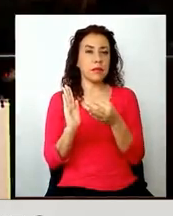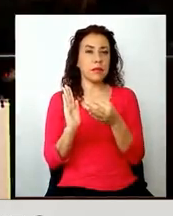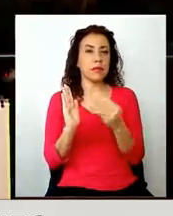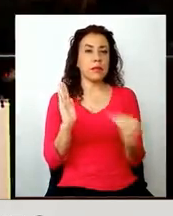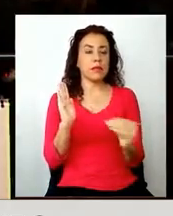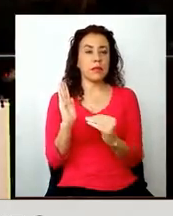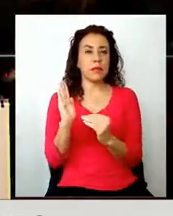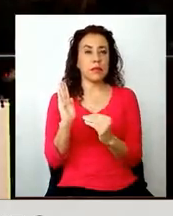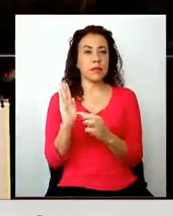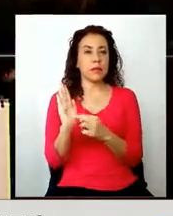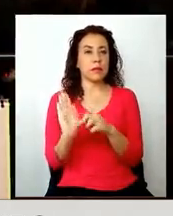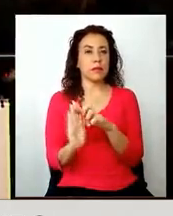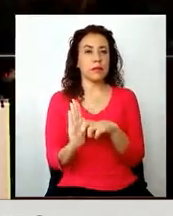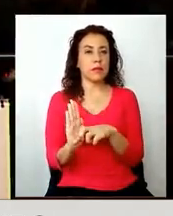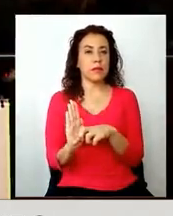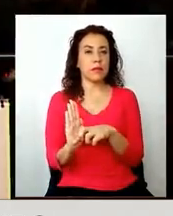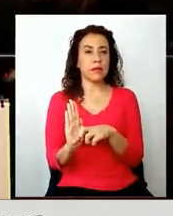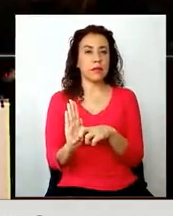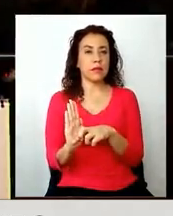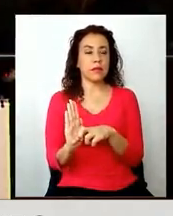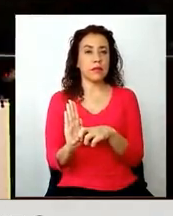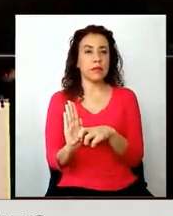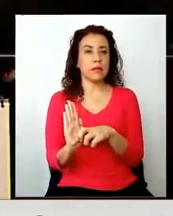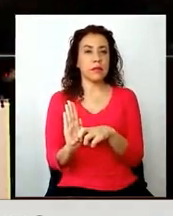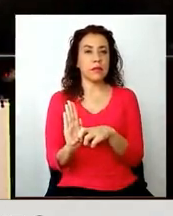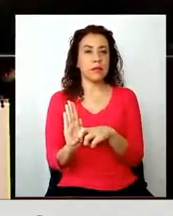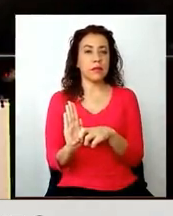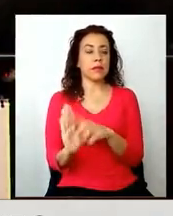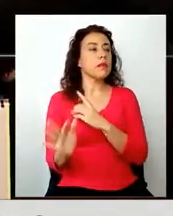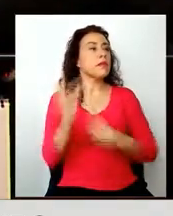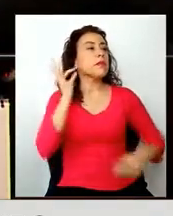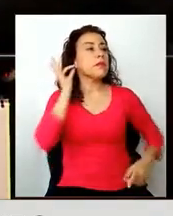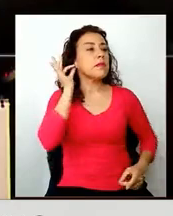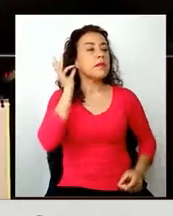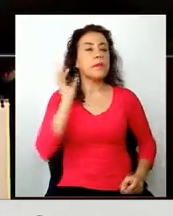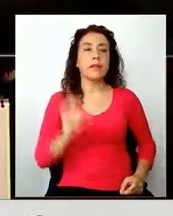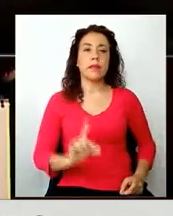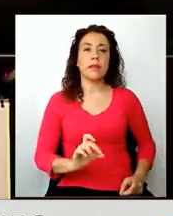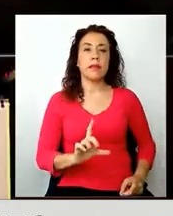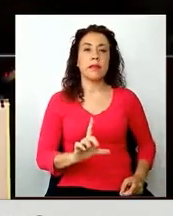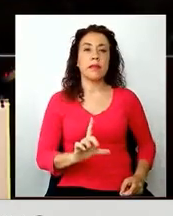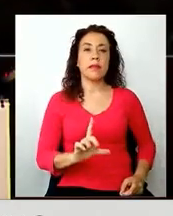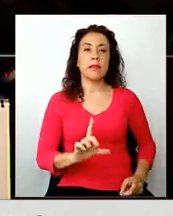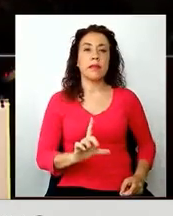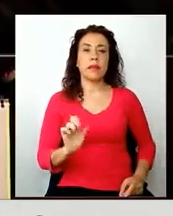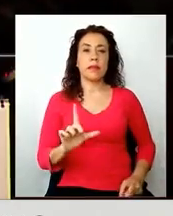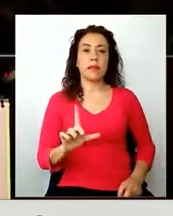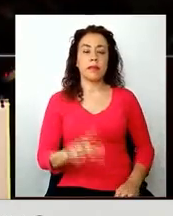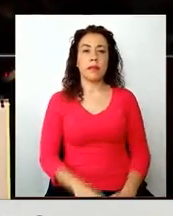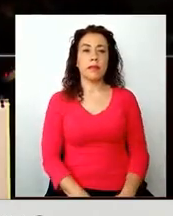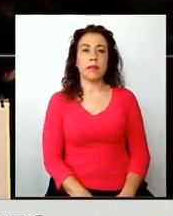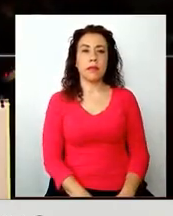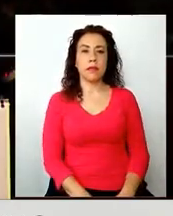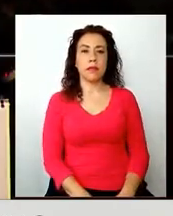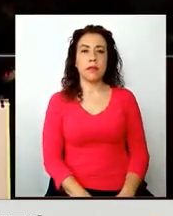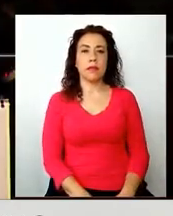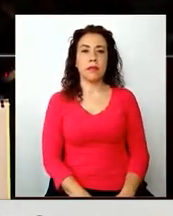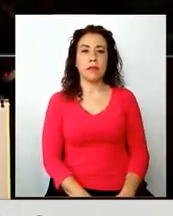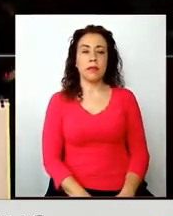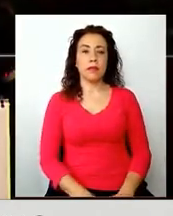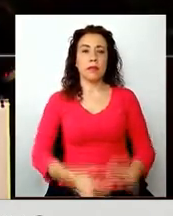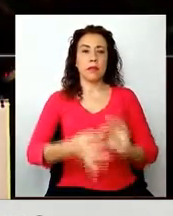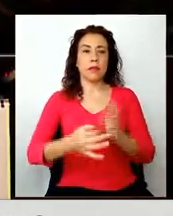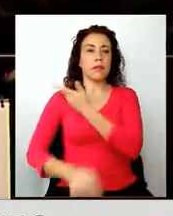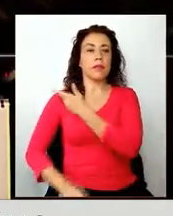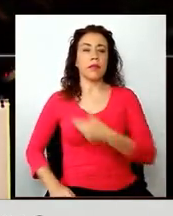proyecto tenemos a la diputada Catalina del Real Gracias presidente